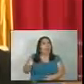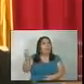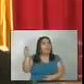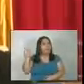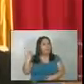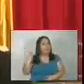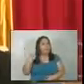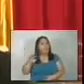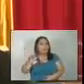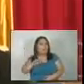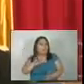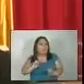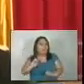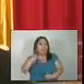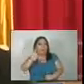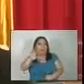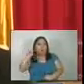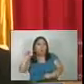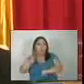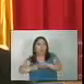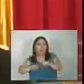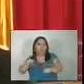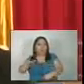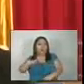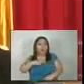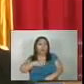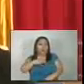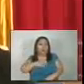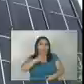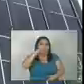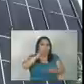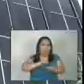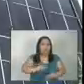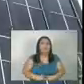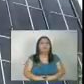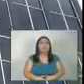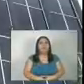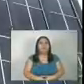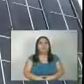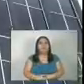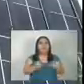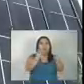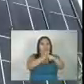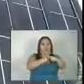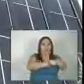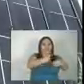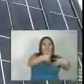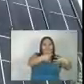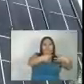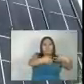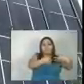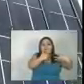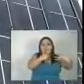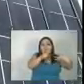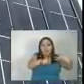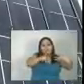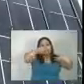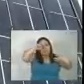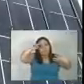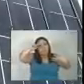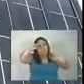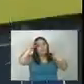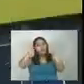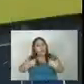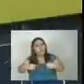400 dólares al que tiene la menor pensión. Con los cambios, el sistema de pensiones seguirá trabajando con